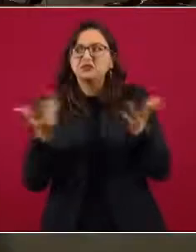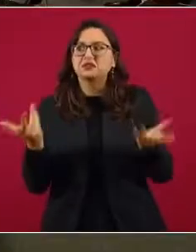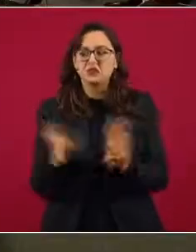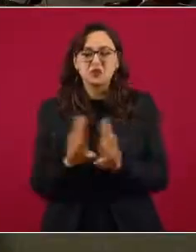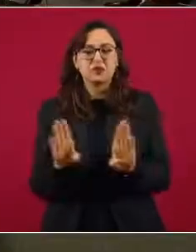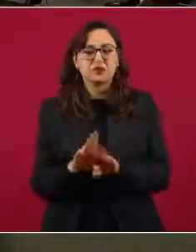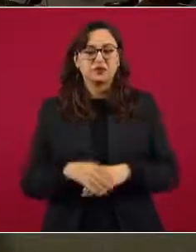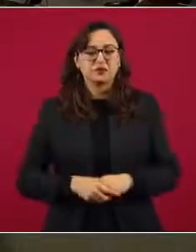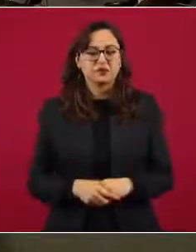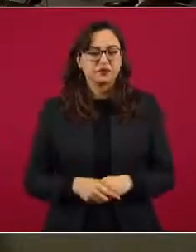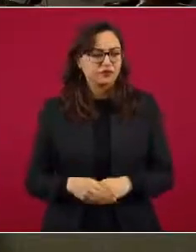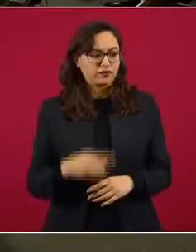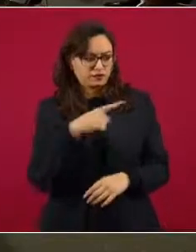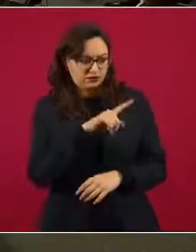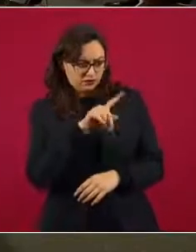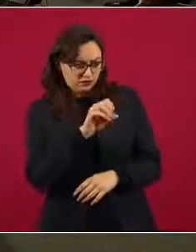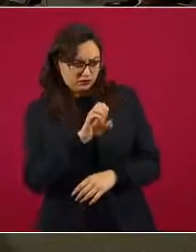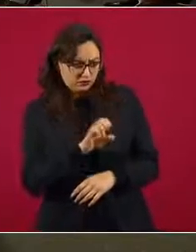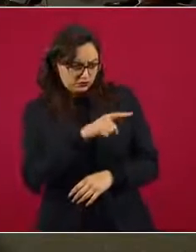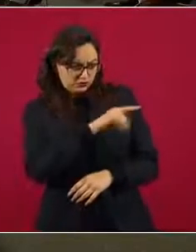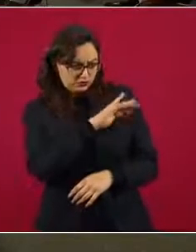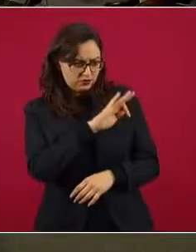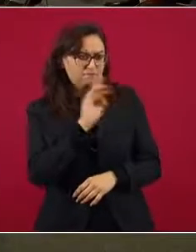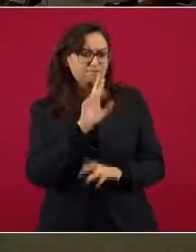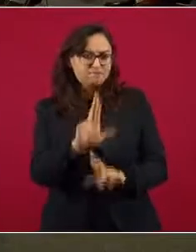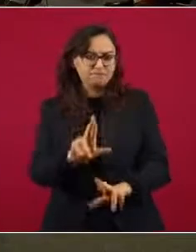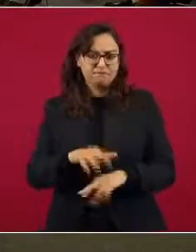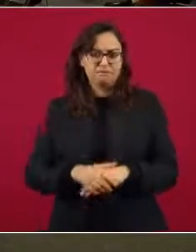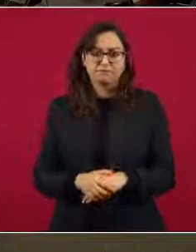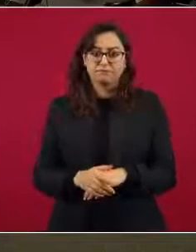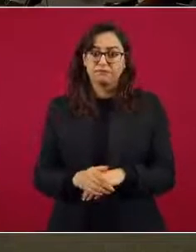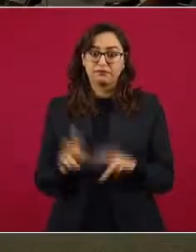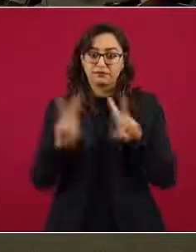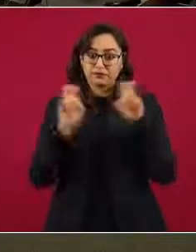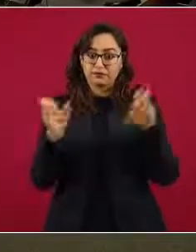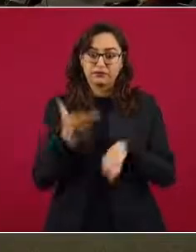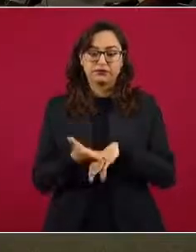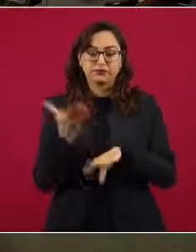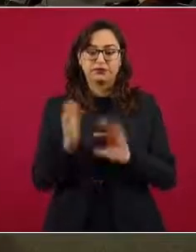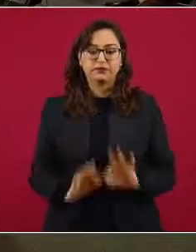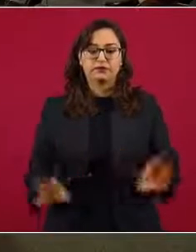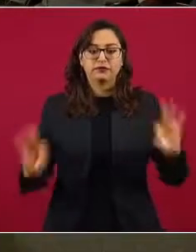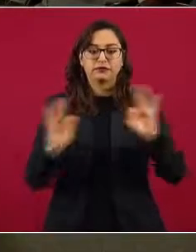presidente. Gracias. Yo creo que Zoé podría responder esto, que es muy importante.